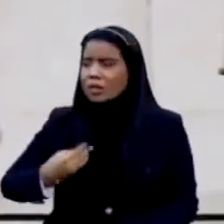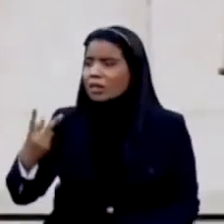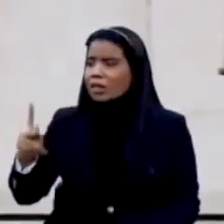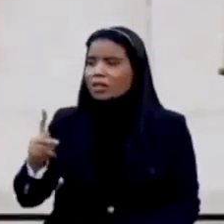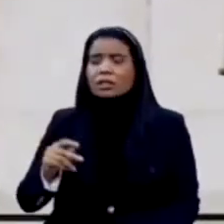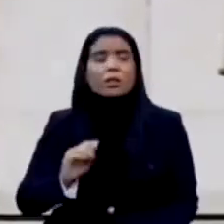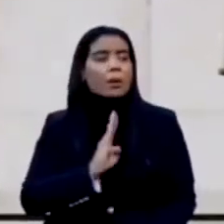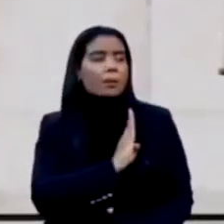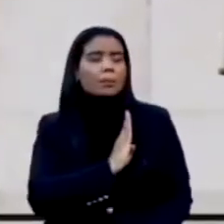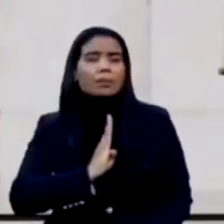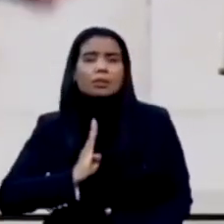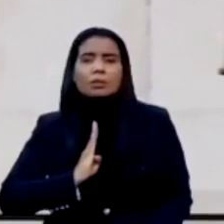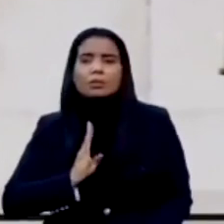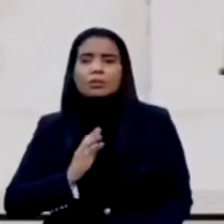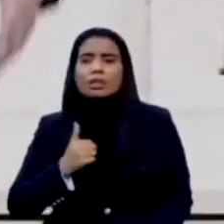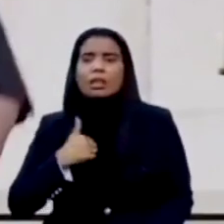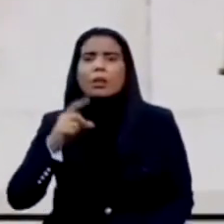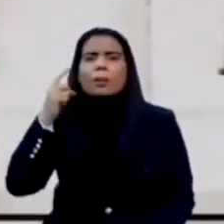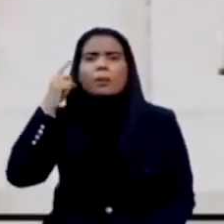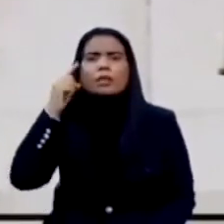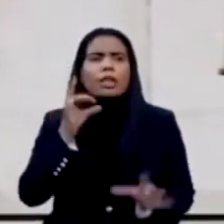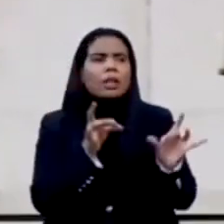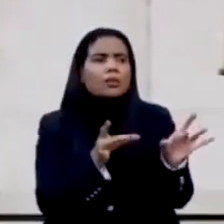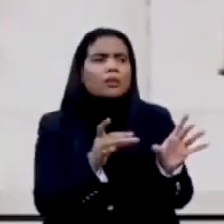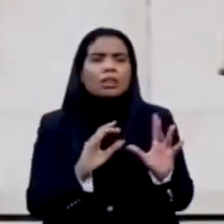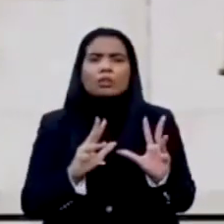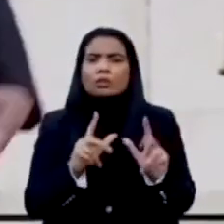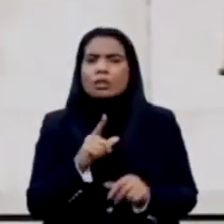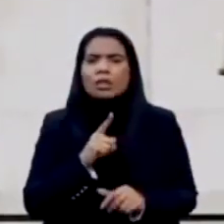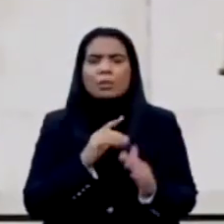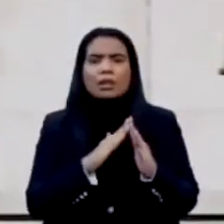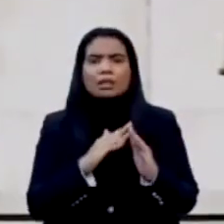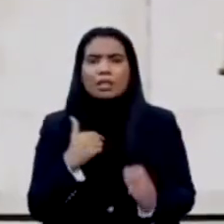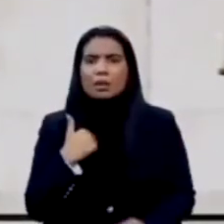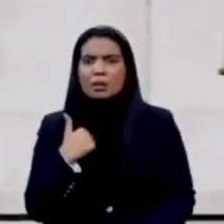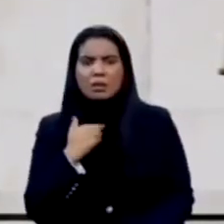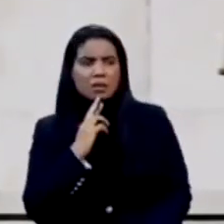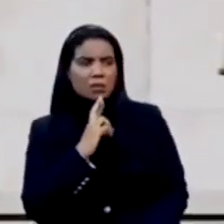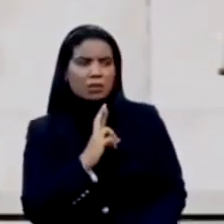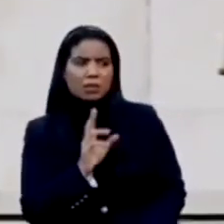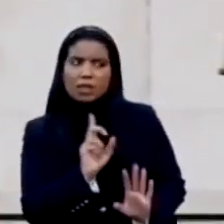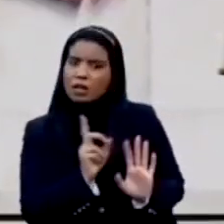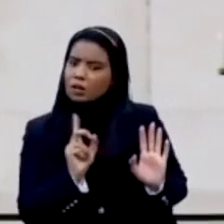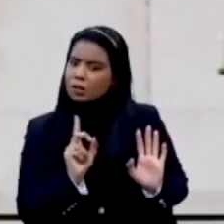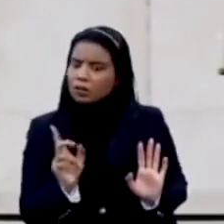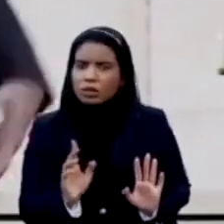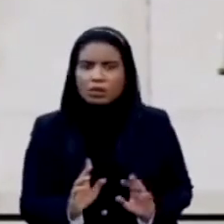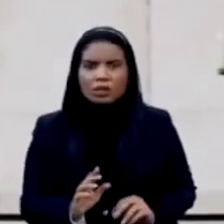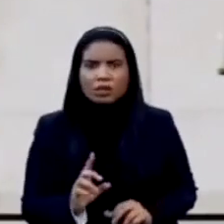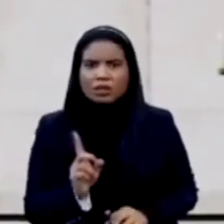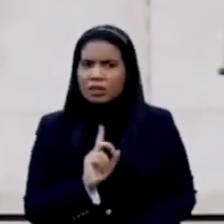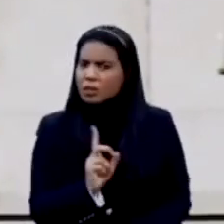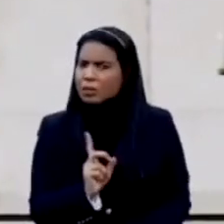obispo yo estoy pensando en vender mis muebles yo le diría no yo le diría que